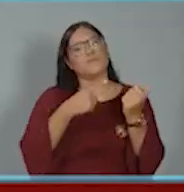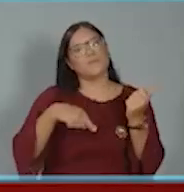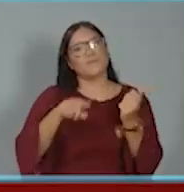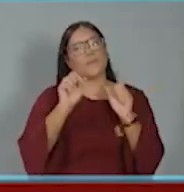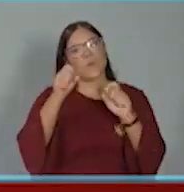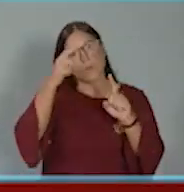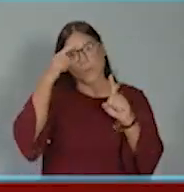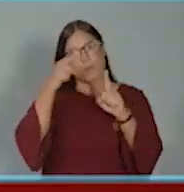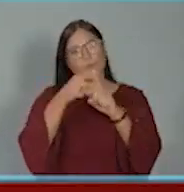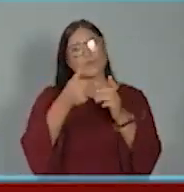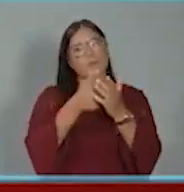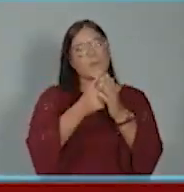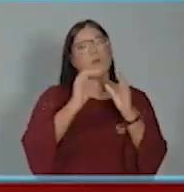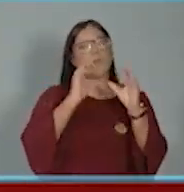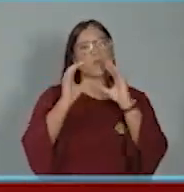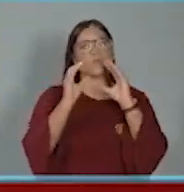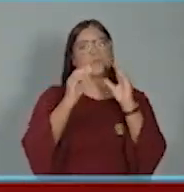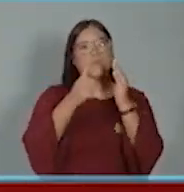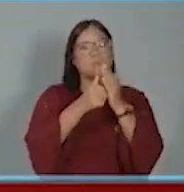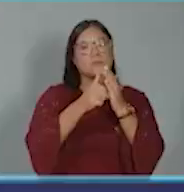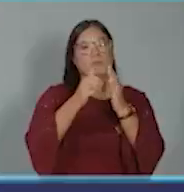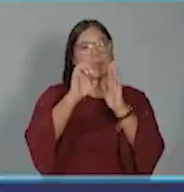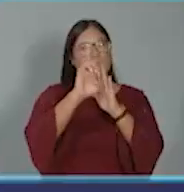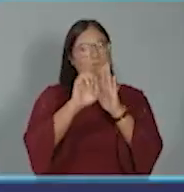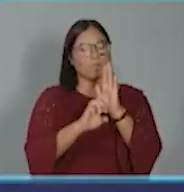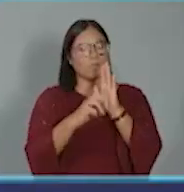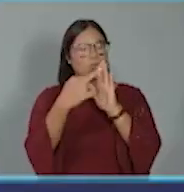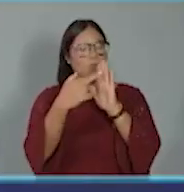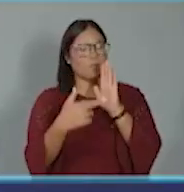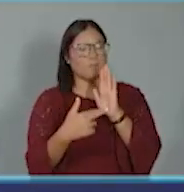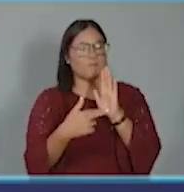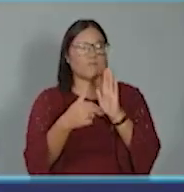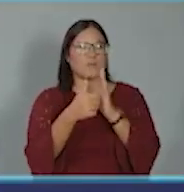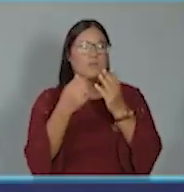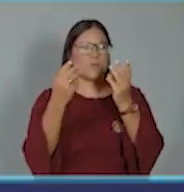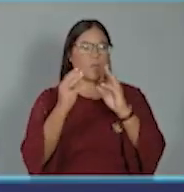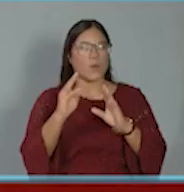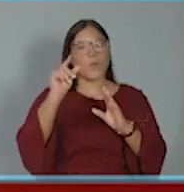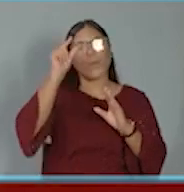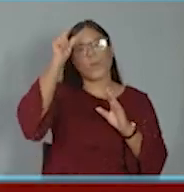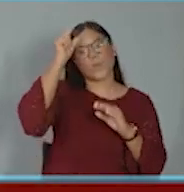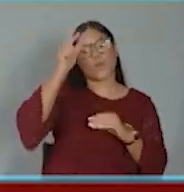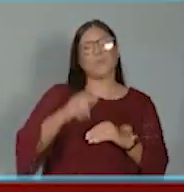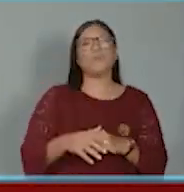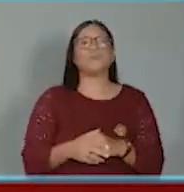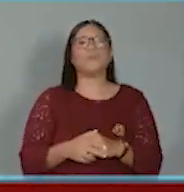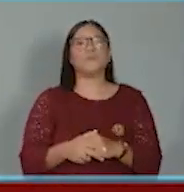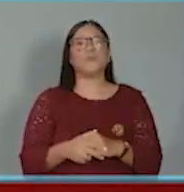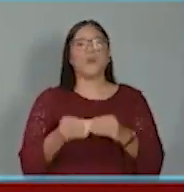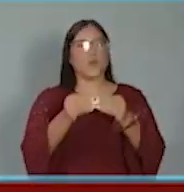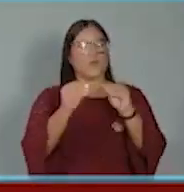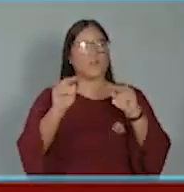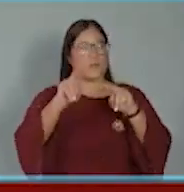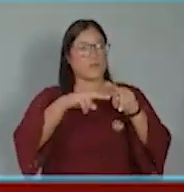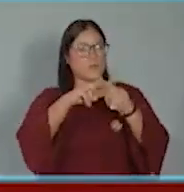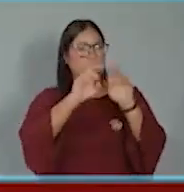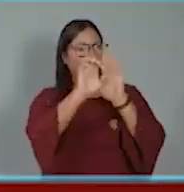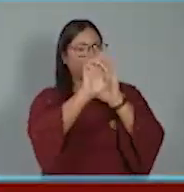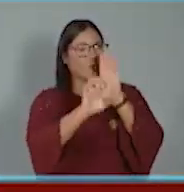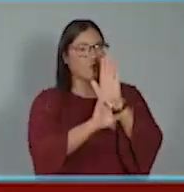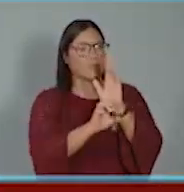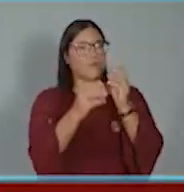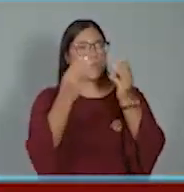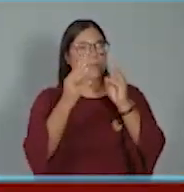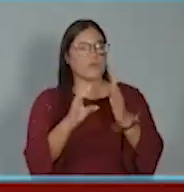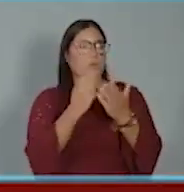sea una propuesta bien consensuada entre la consultoría jurídica entre el Ministerio de administración pública verdad la oficina nacional estadística el